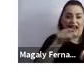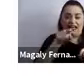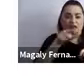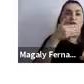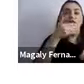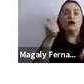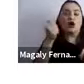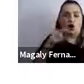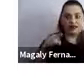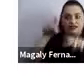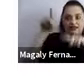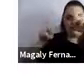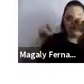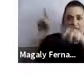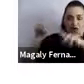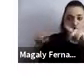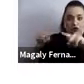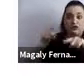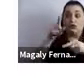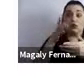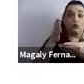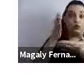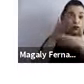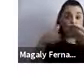mejores indicadores? Por un lado, es